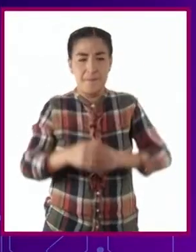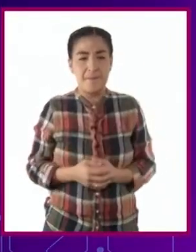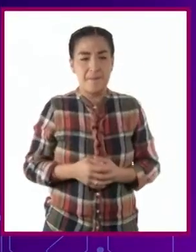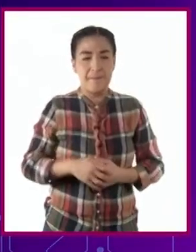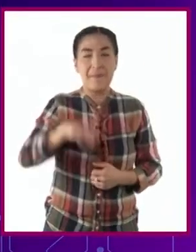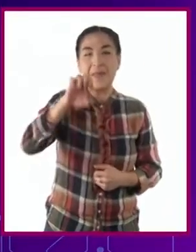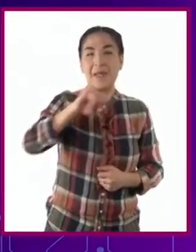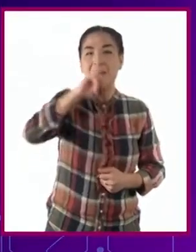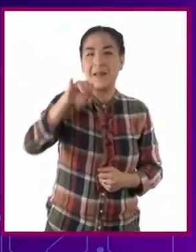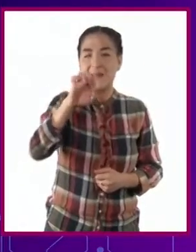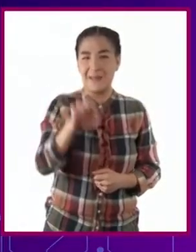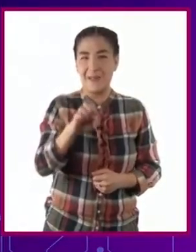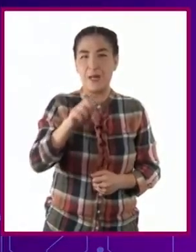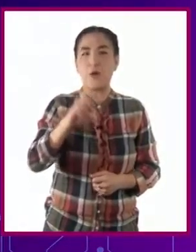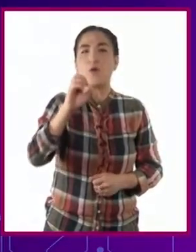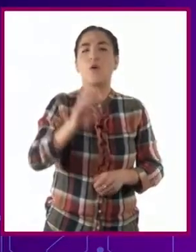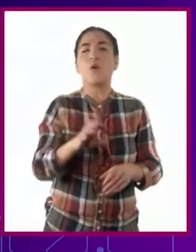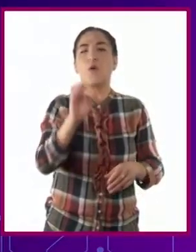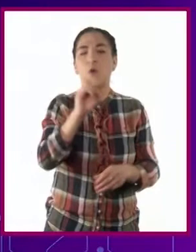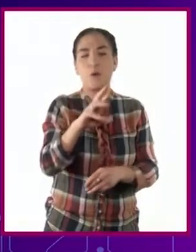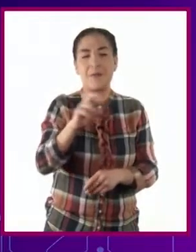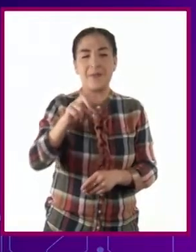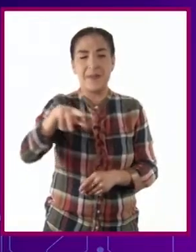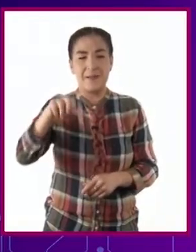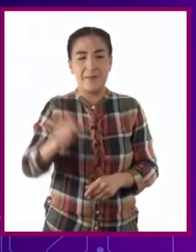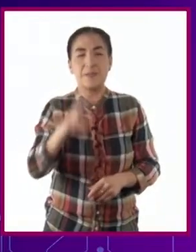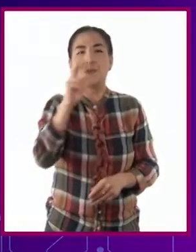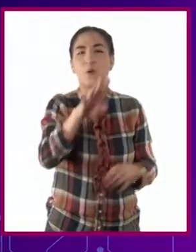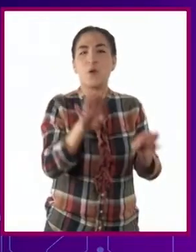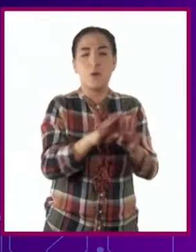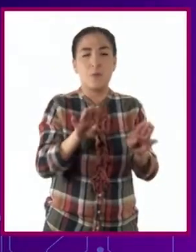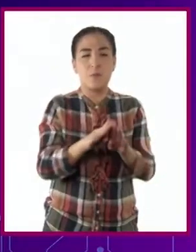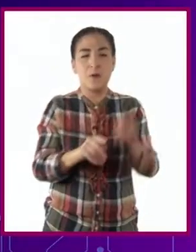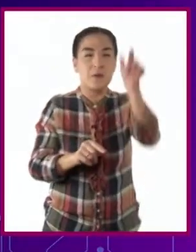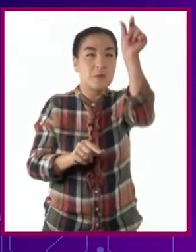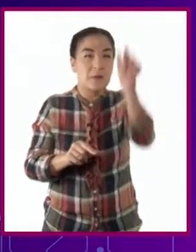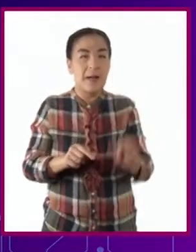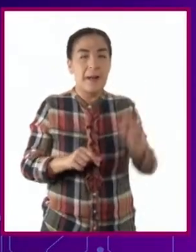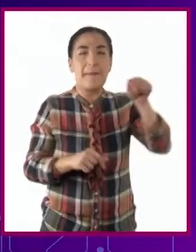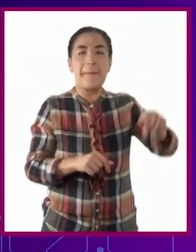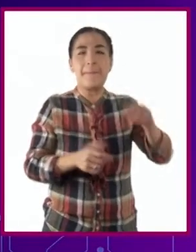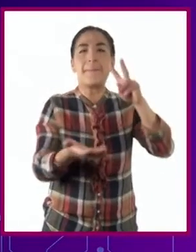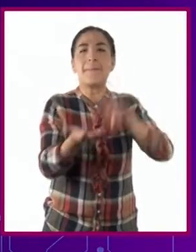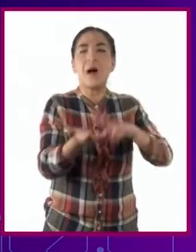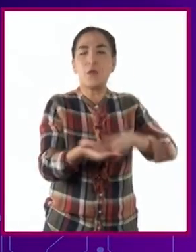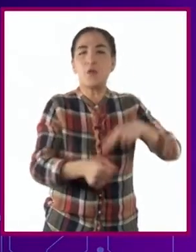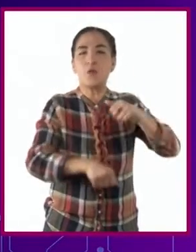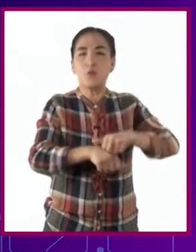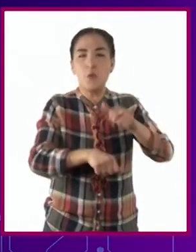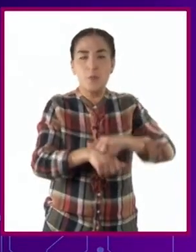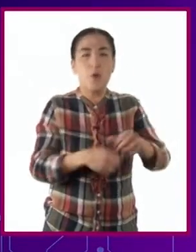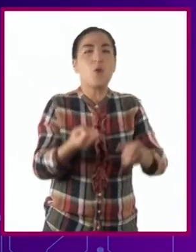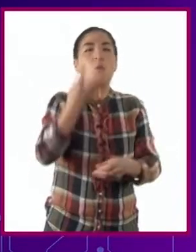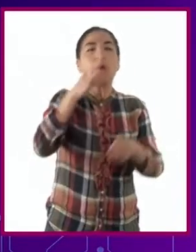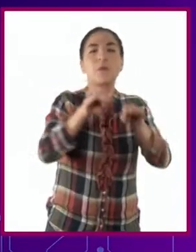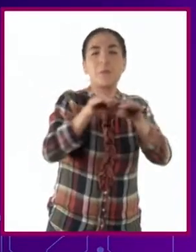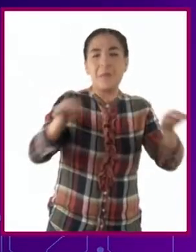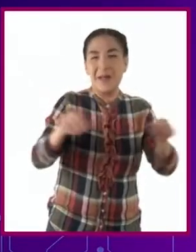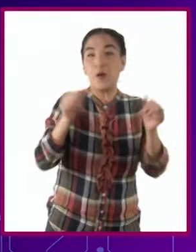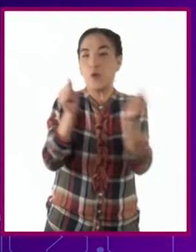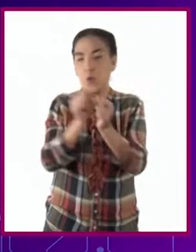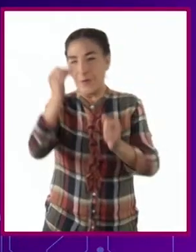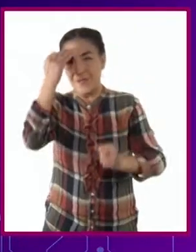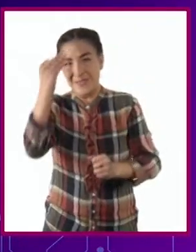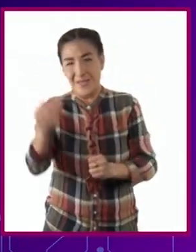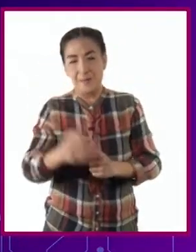las ordenadas o eje vertical. Aquí se coloca el valor numérico de los parámetros que se quieren medir con el tiempo. En